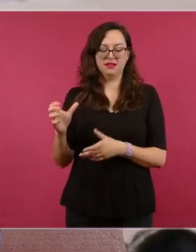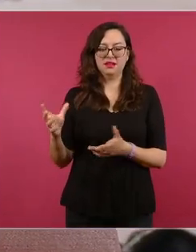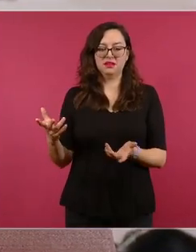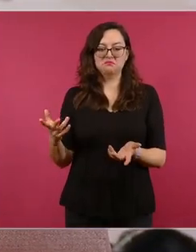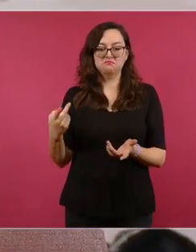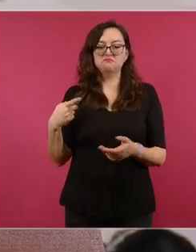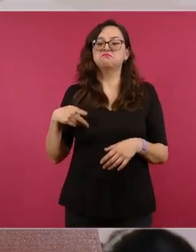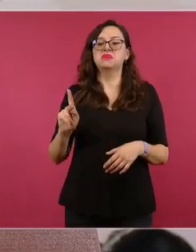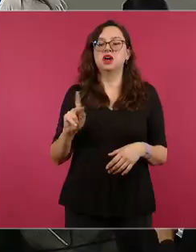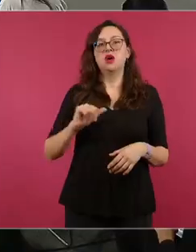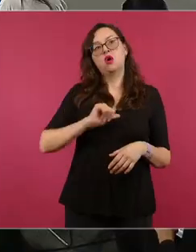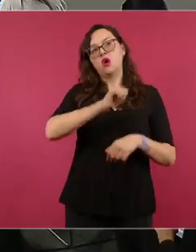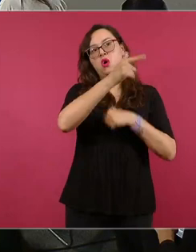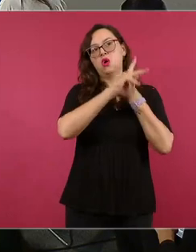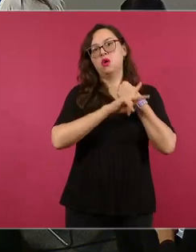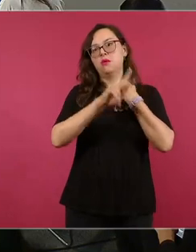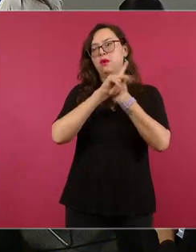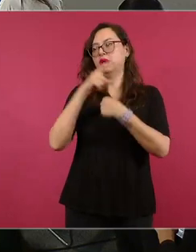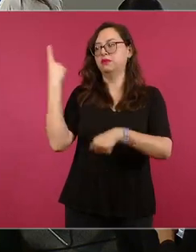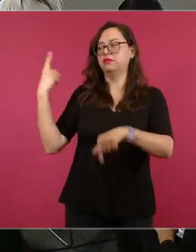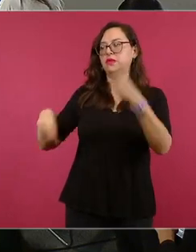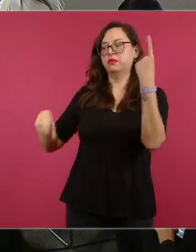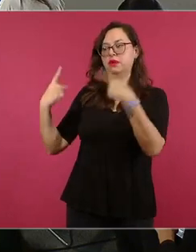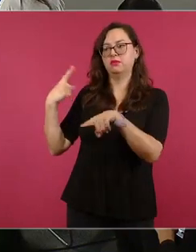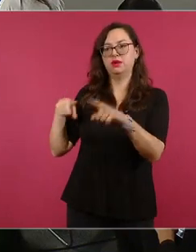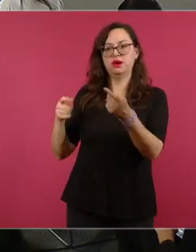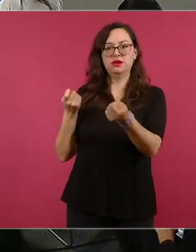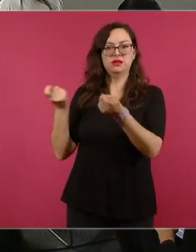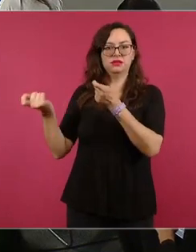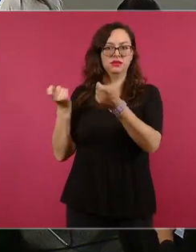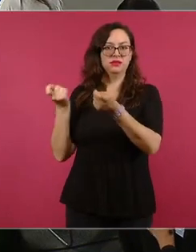de gobiernos extranjeros.